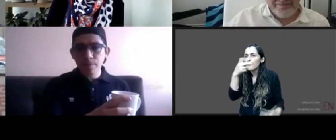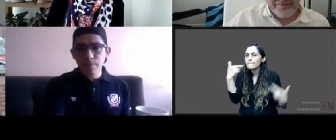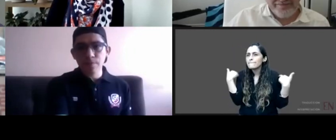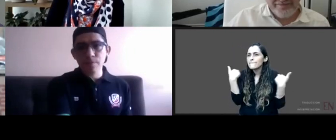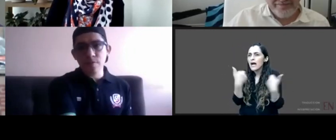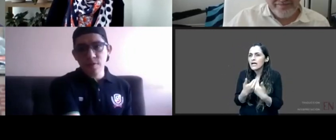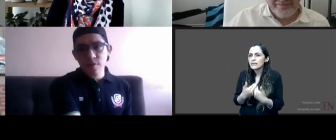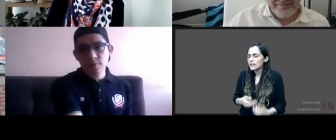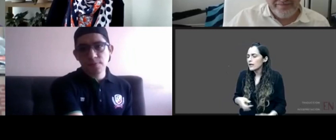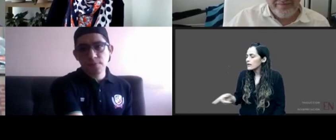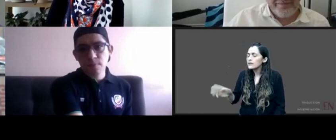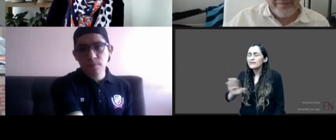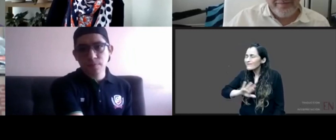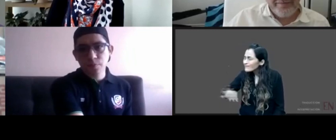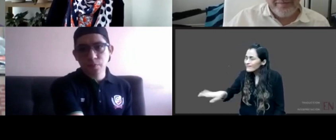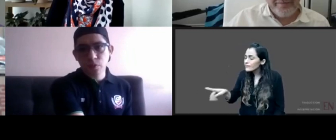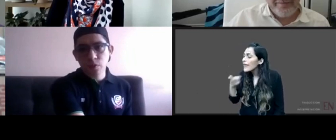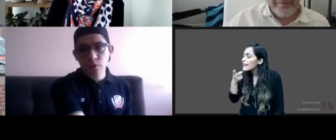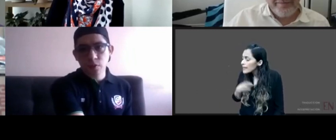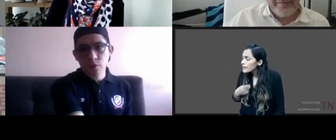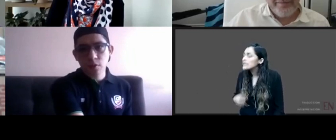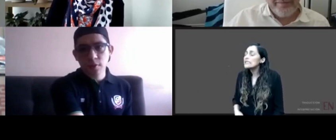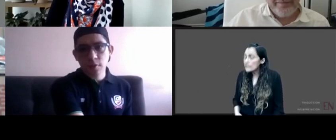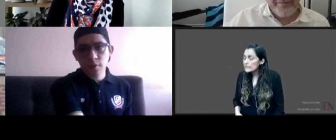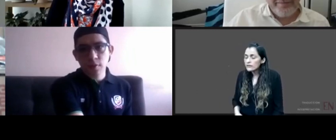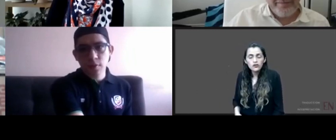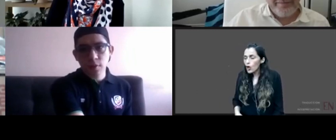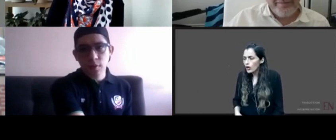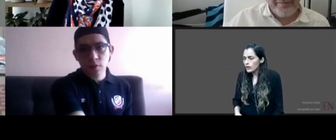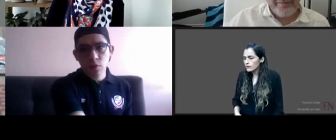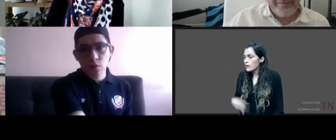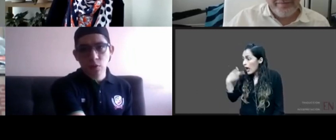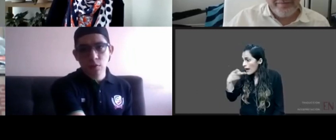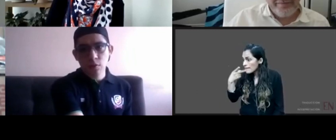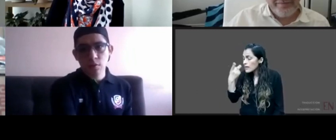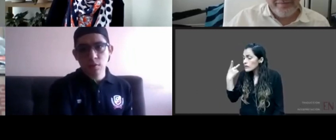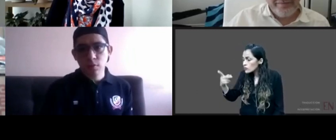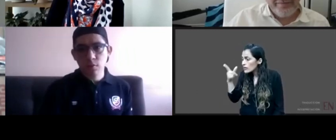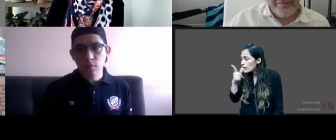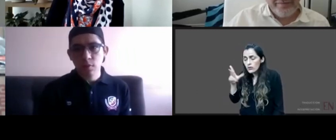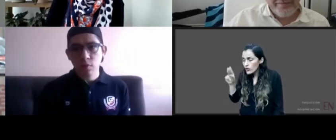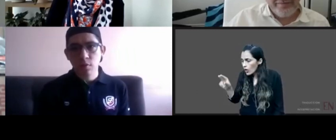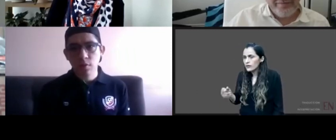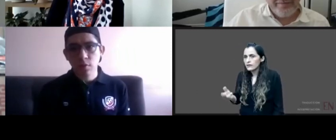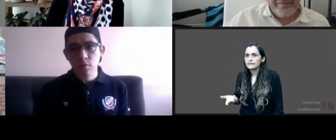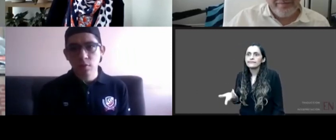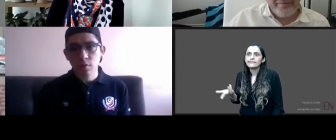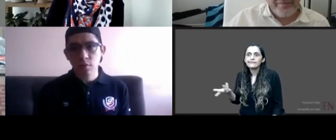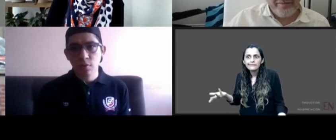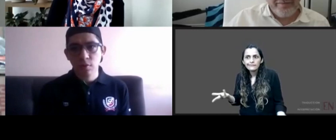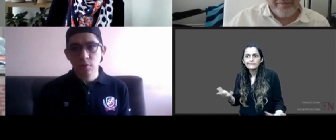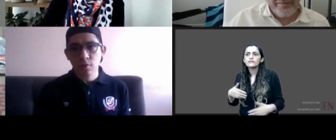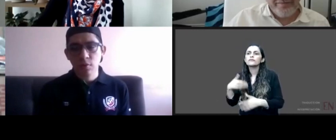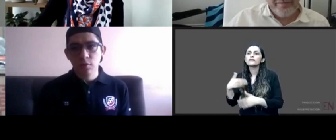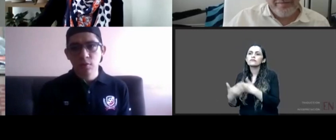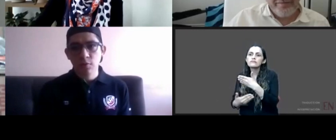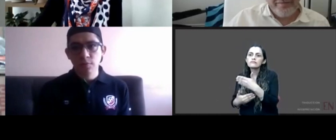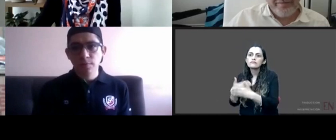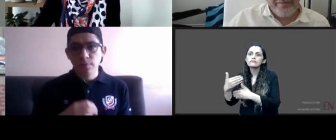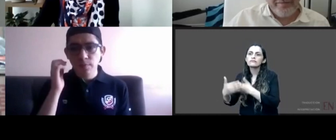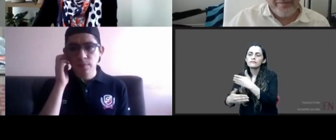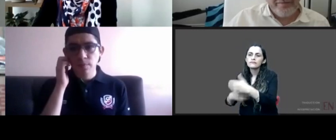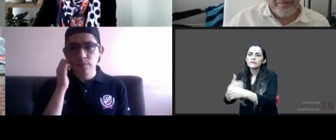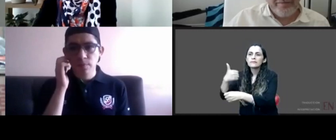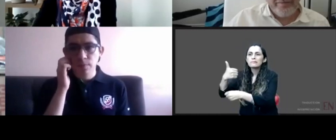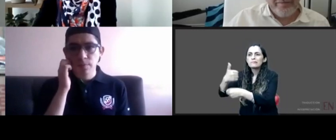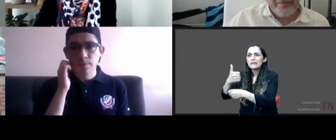no. Entonces, empezamos a estudiar la primaria, lo